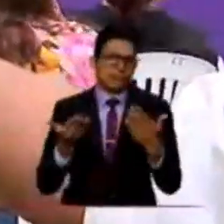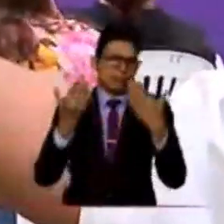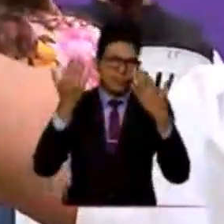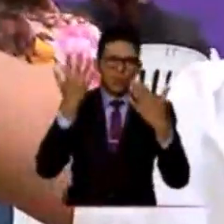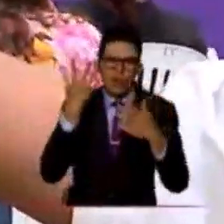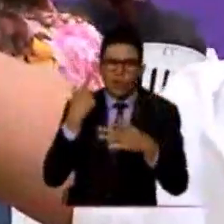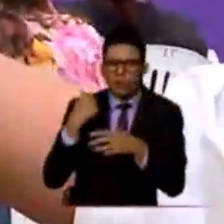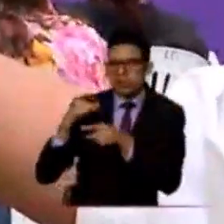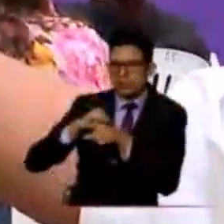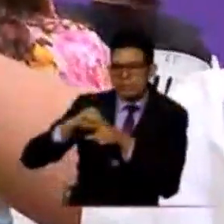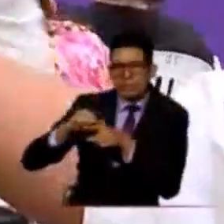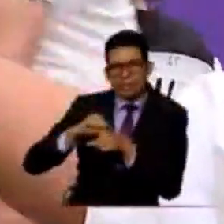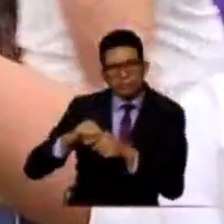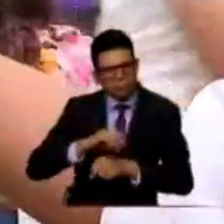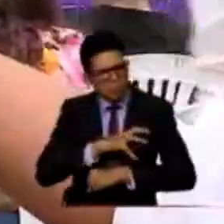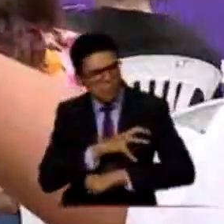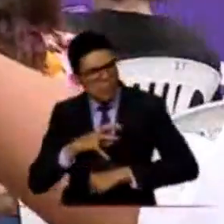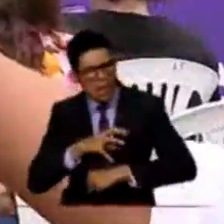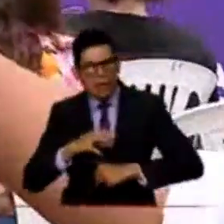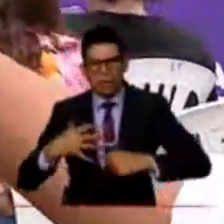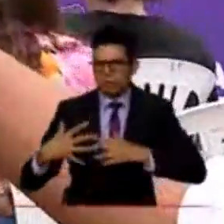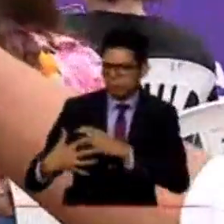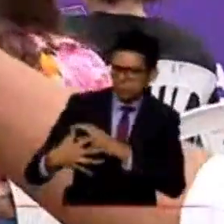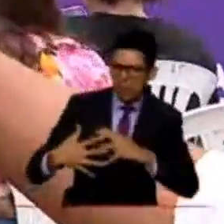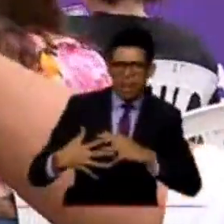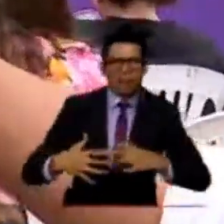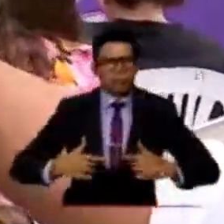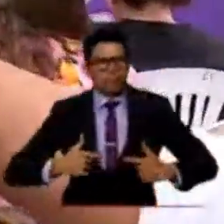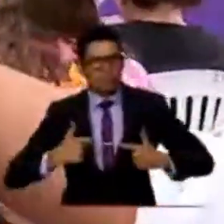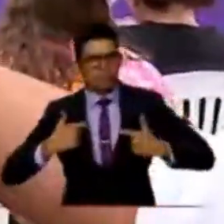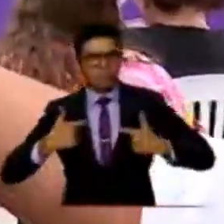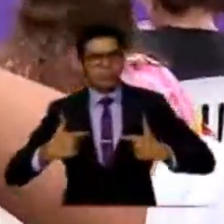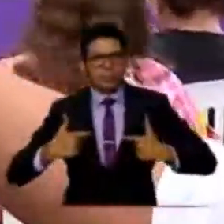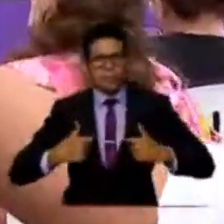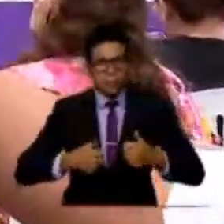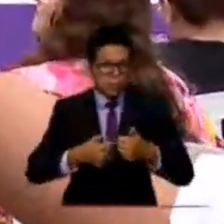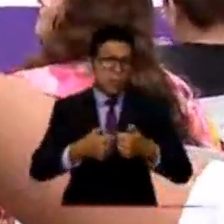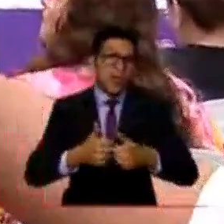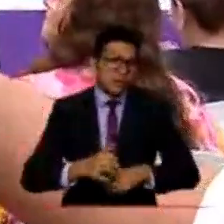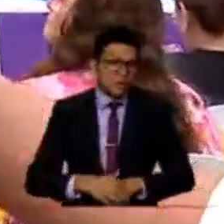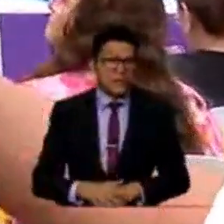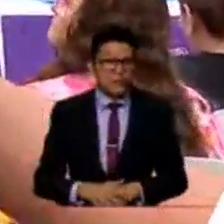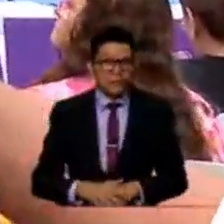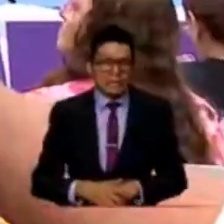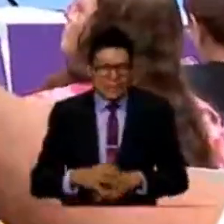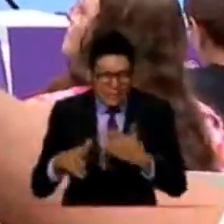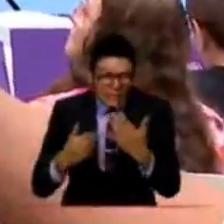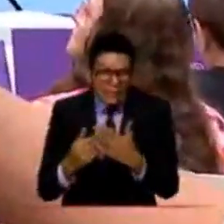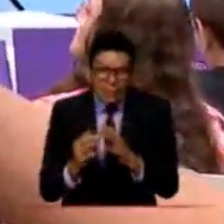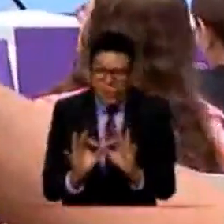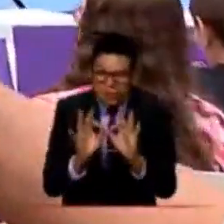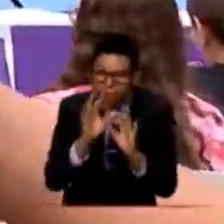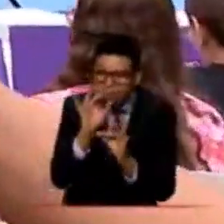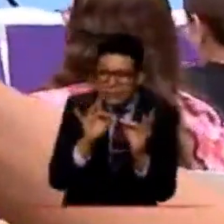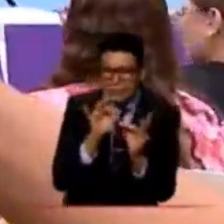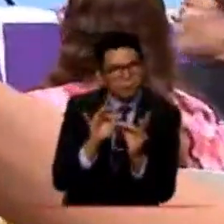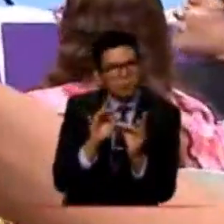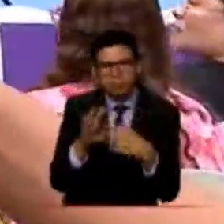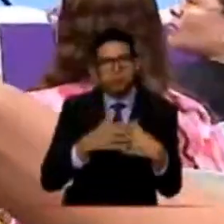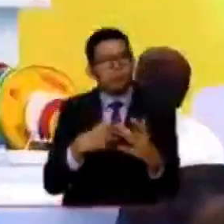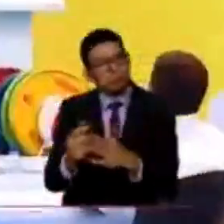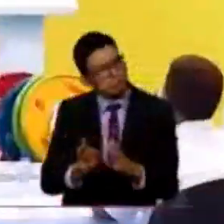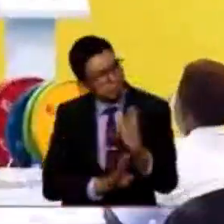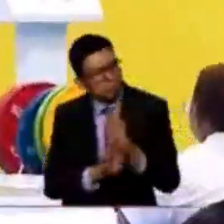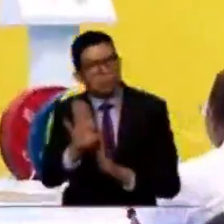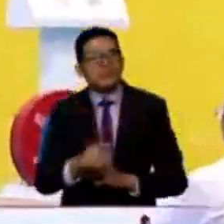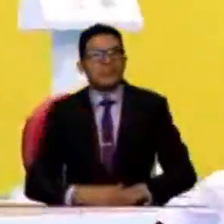de entrenos, de fortalecimiento que no fueron todos buenos, pero igual seguimos ahí dándole y vamos a